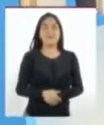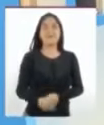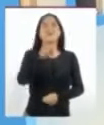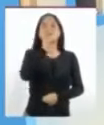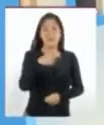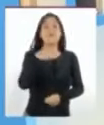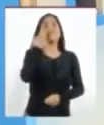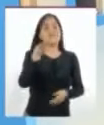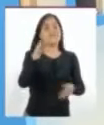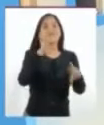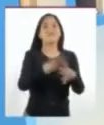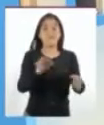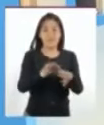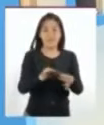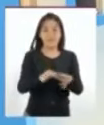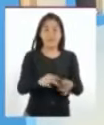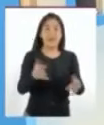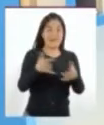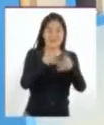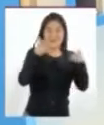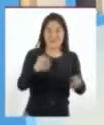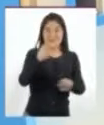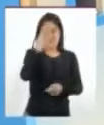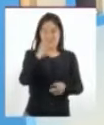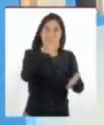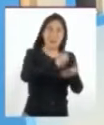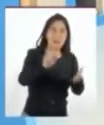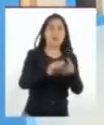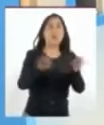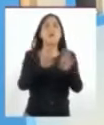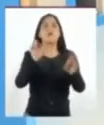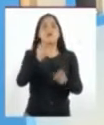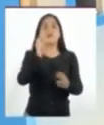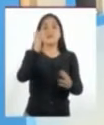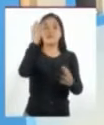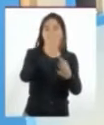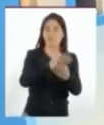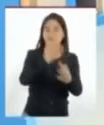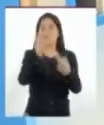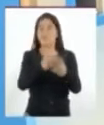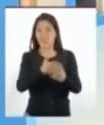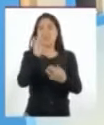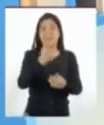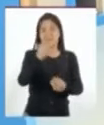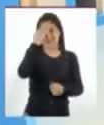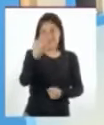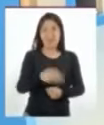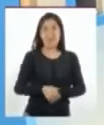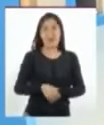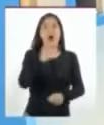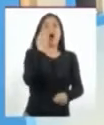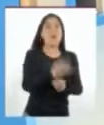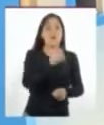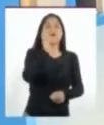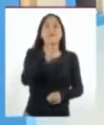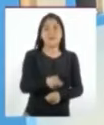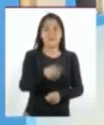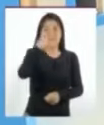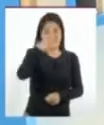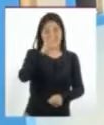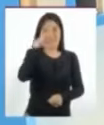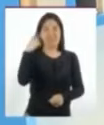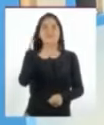También quiero mencionar que los historiadores manejan distintas divisiones de este periodo. En este caso, para